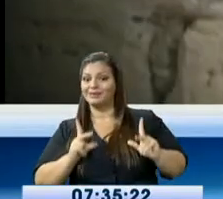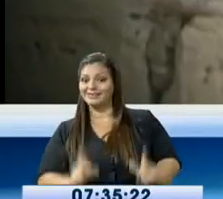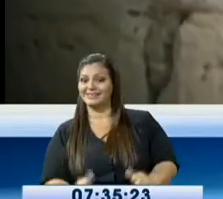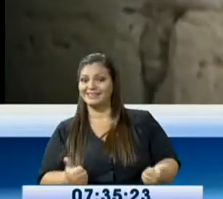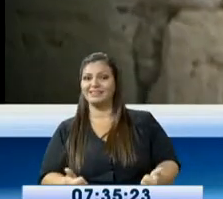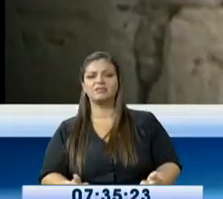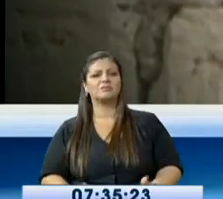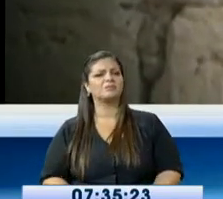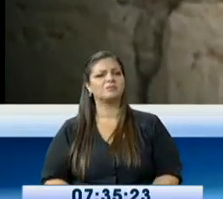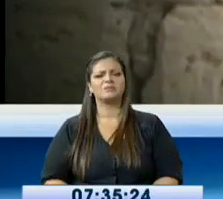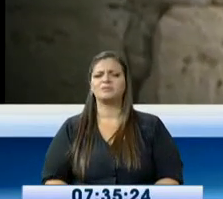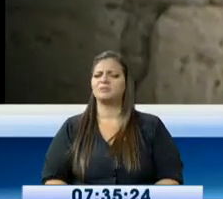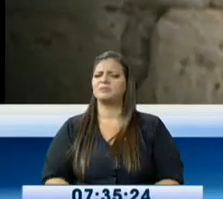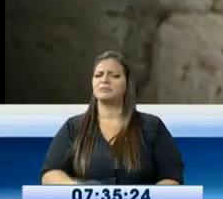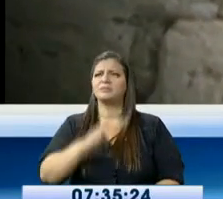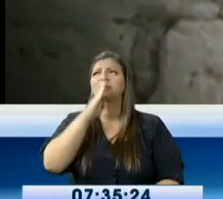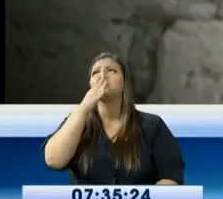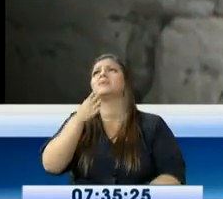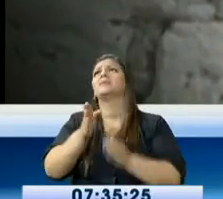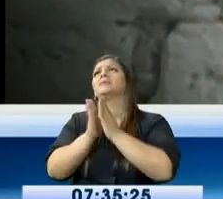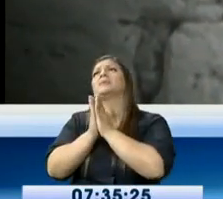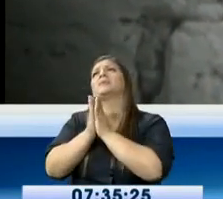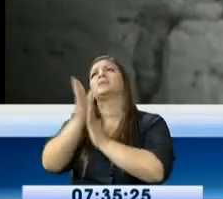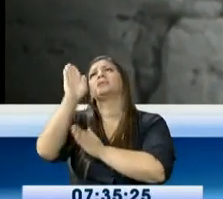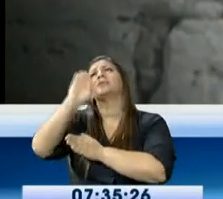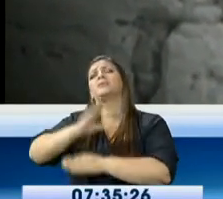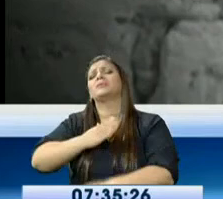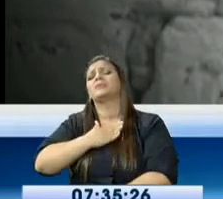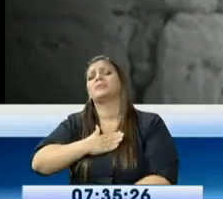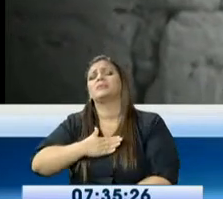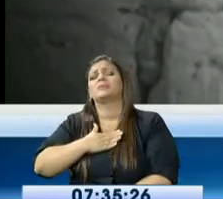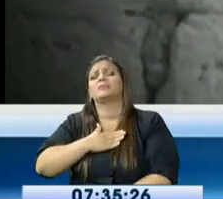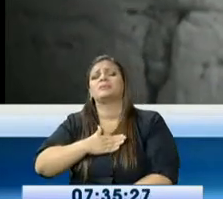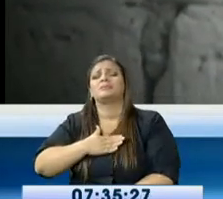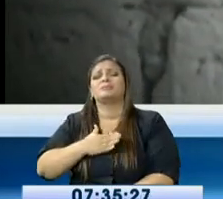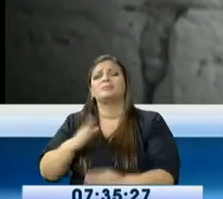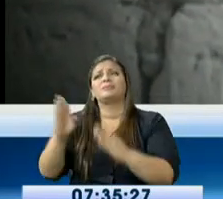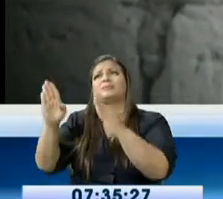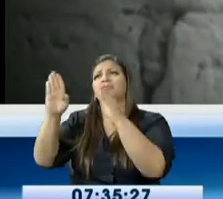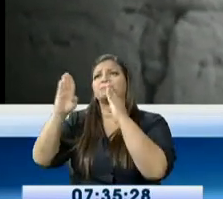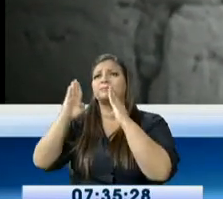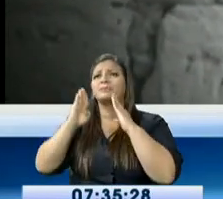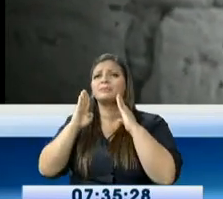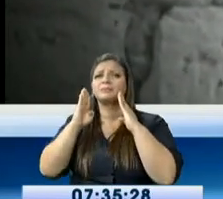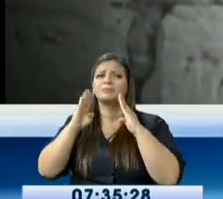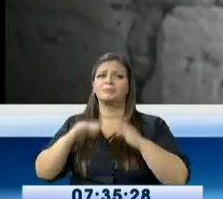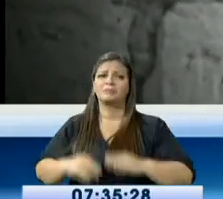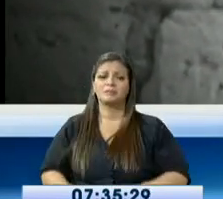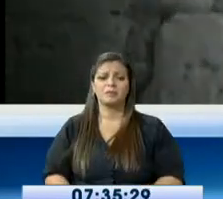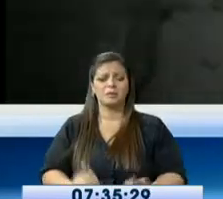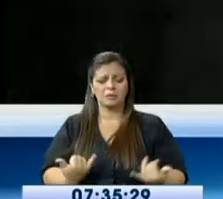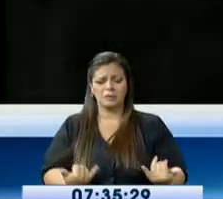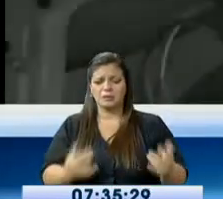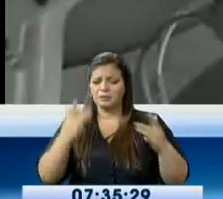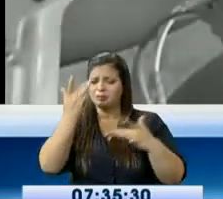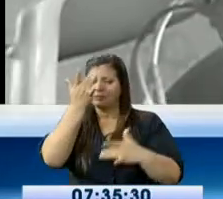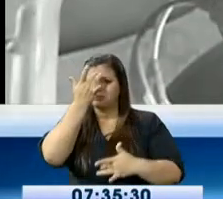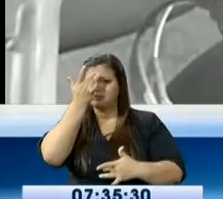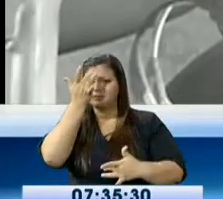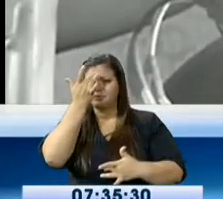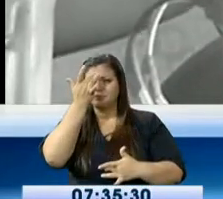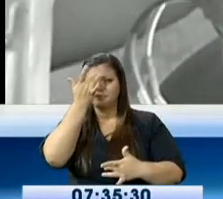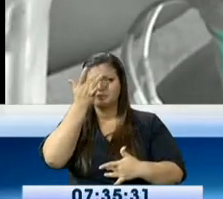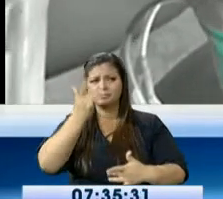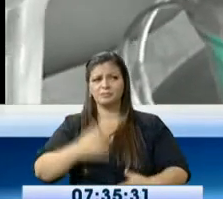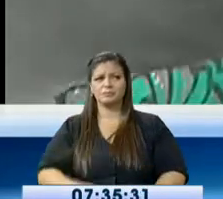le pedí a Dios que el día que me llevara como me trajo, pero parece que esa fue una prueba bien grande para mí. Matilde tiene